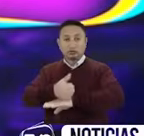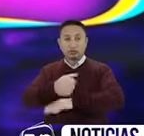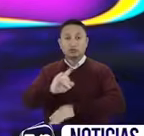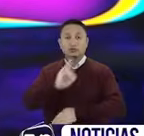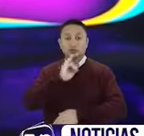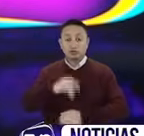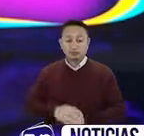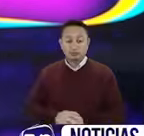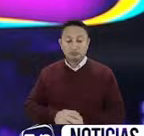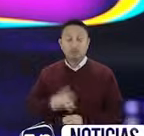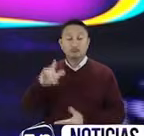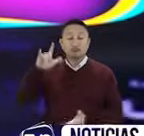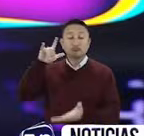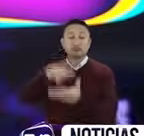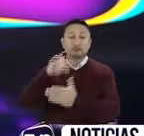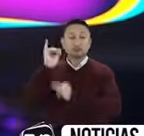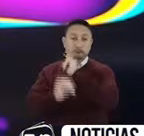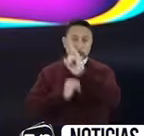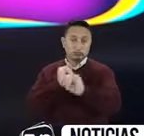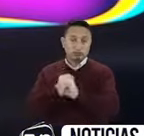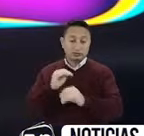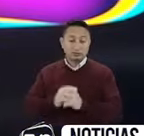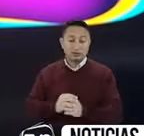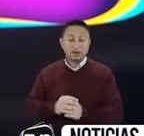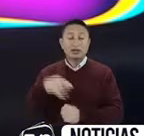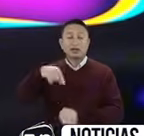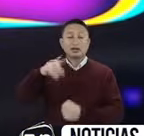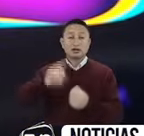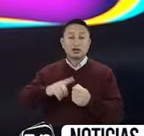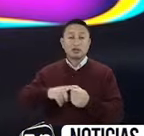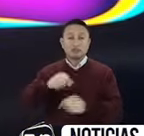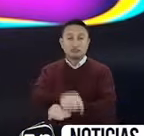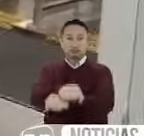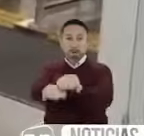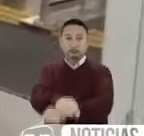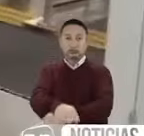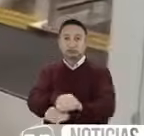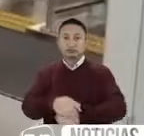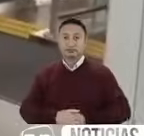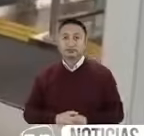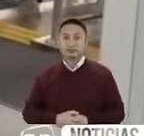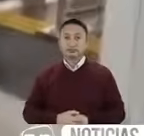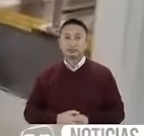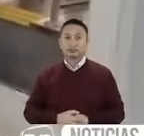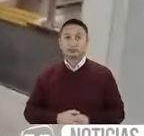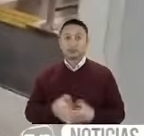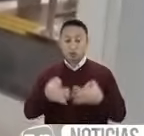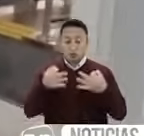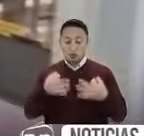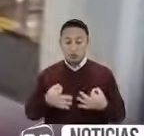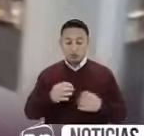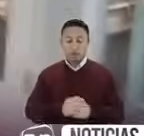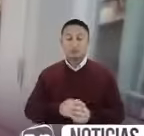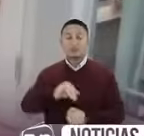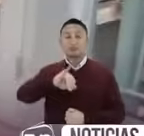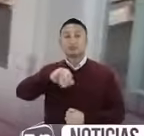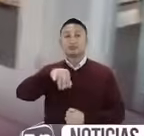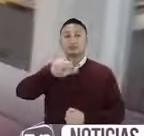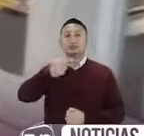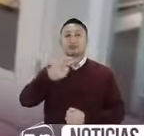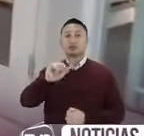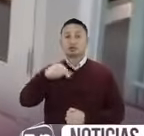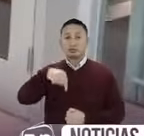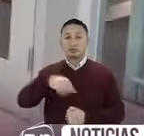Aeropuerto Internacional Mariscal Sucre de Quito. Es el momento en el que a Johnny B. le leen sus derechos tras